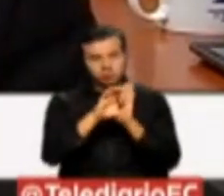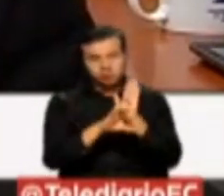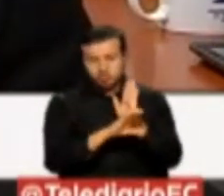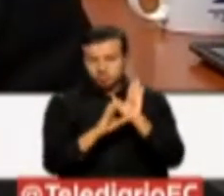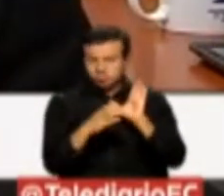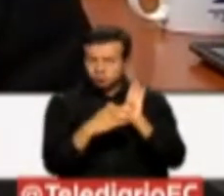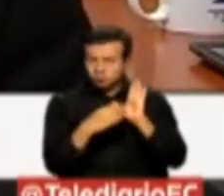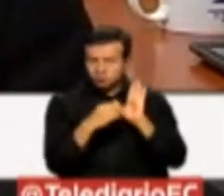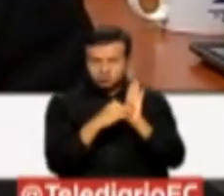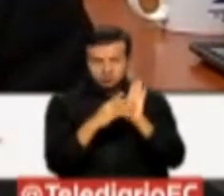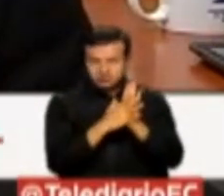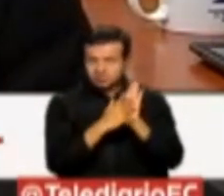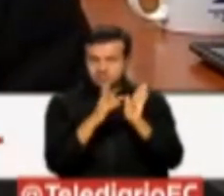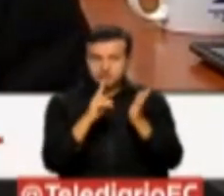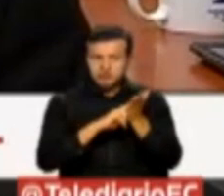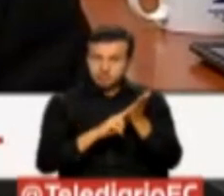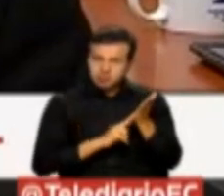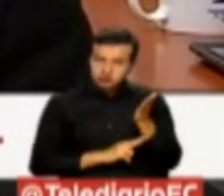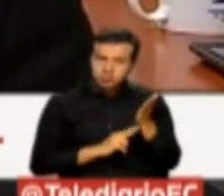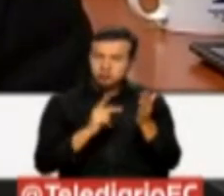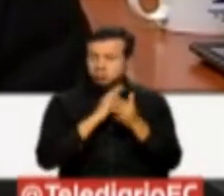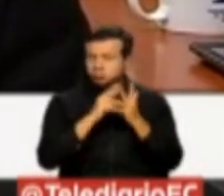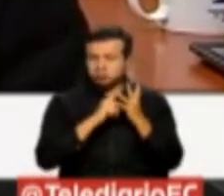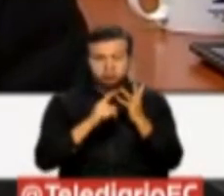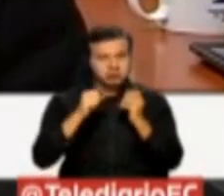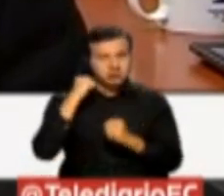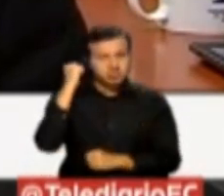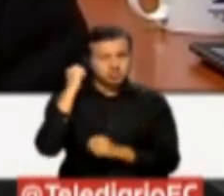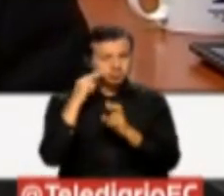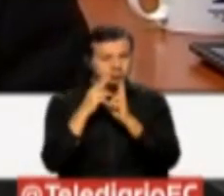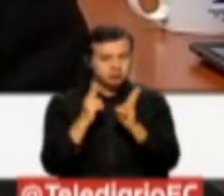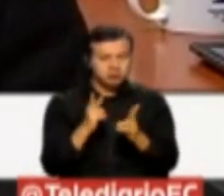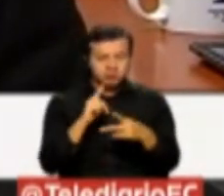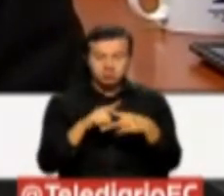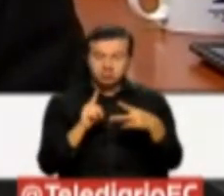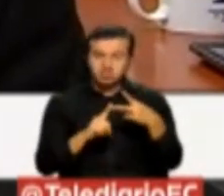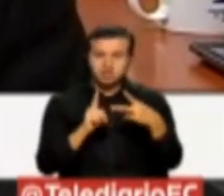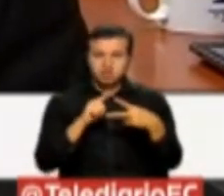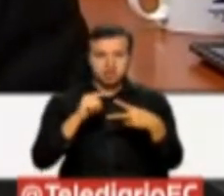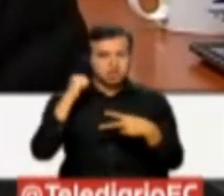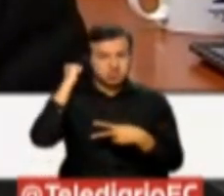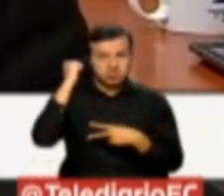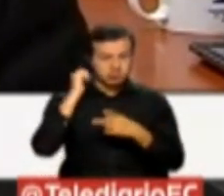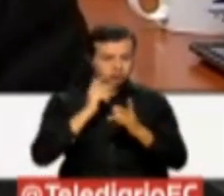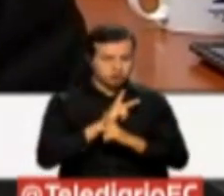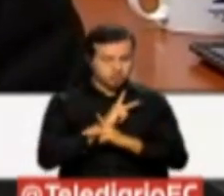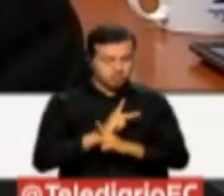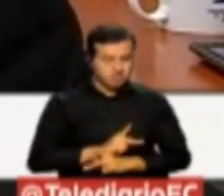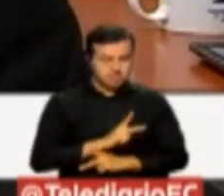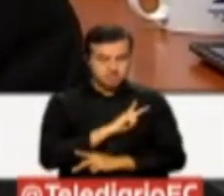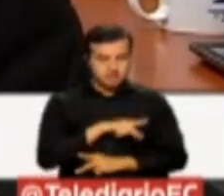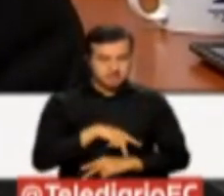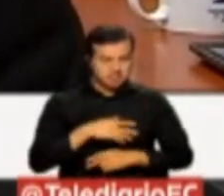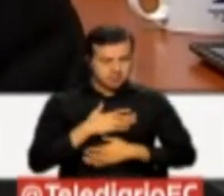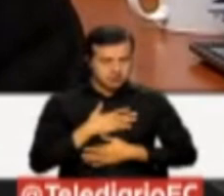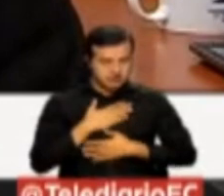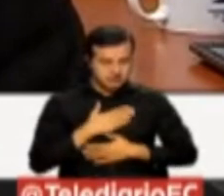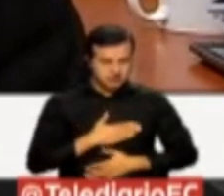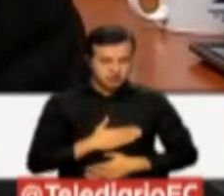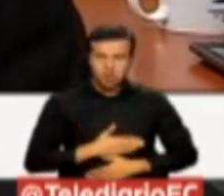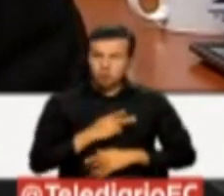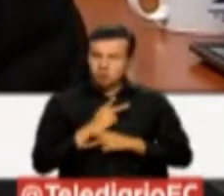y en los instrumentos internacionales de derechos humanos. Dos derechos humanos fundamentales: el derecho a la integridad personal, es